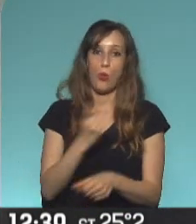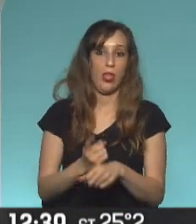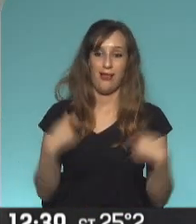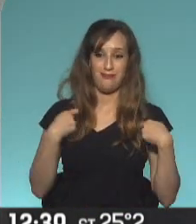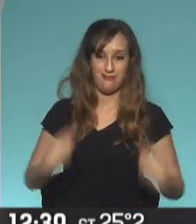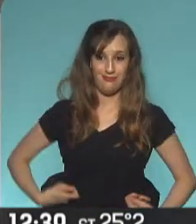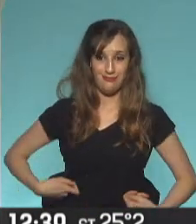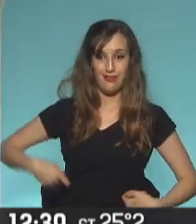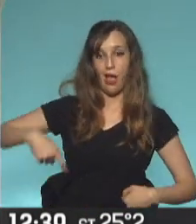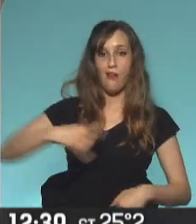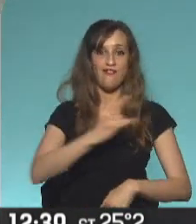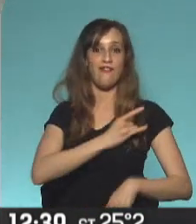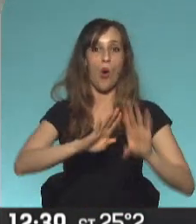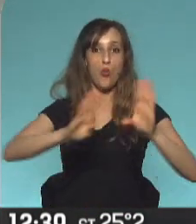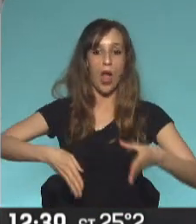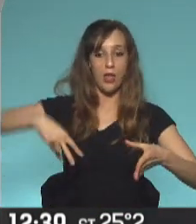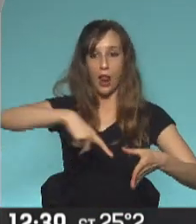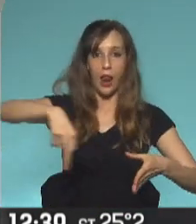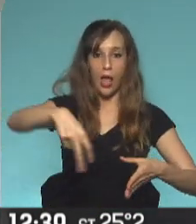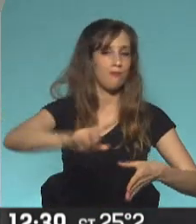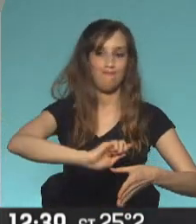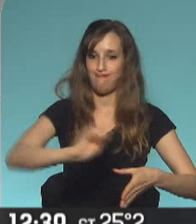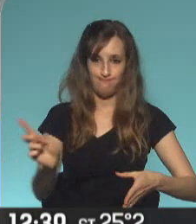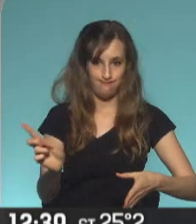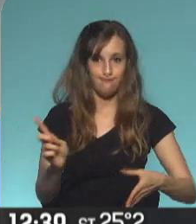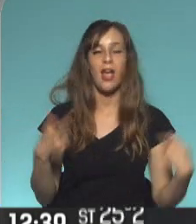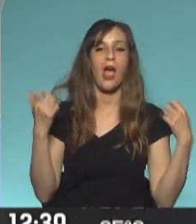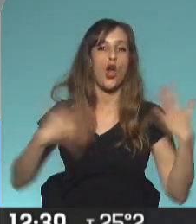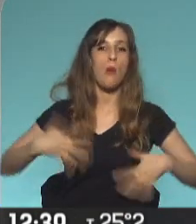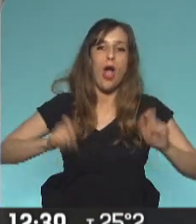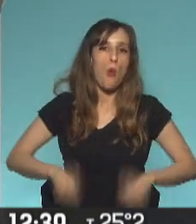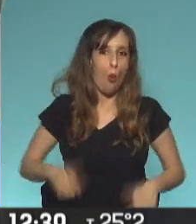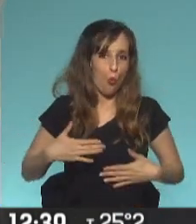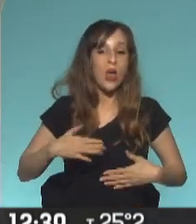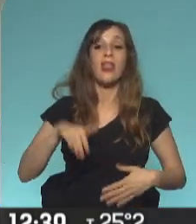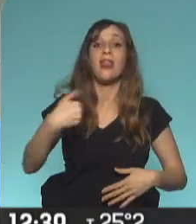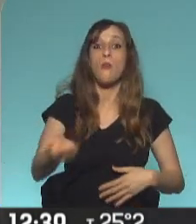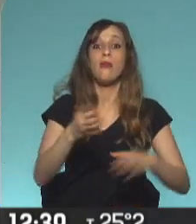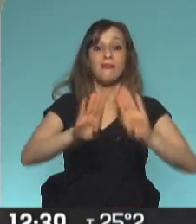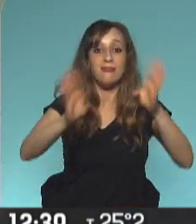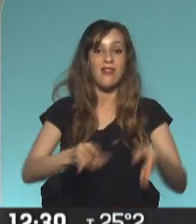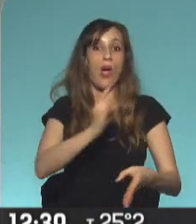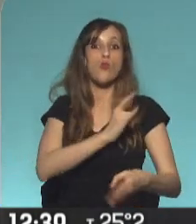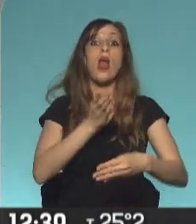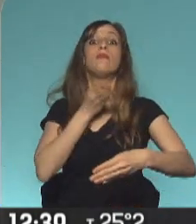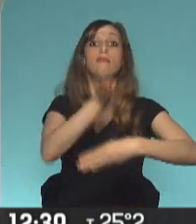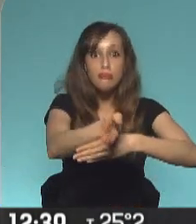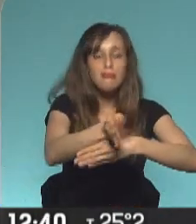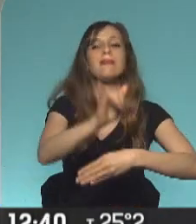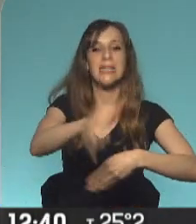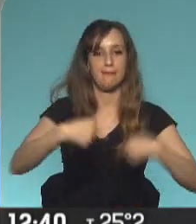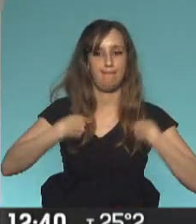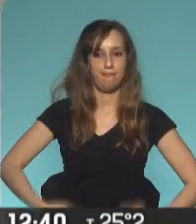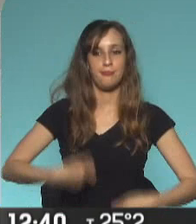facultad, así que entramos con la ropa de calle. Vamos a un vestuario antes de ingresar a lo que es la clínica, nos tenemos